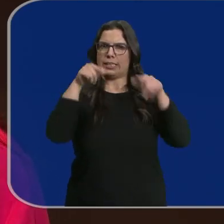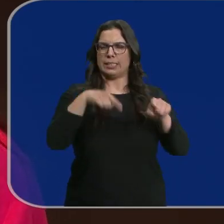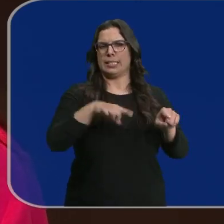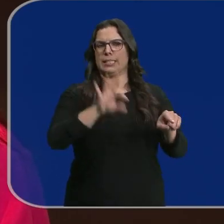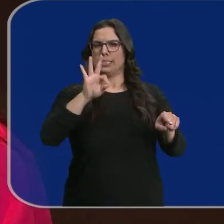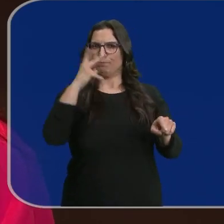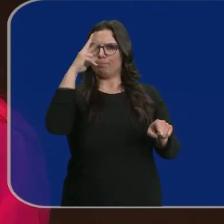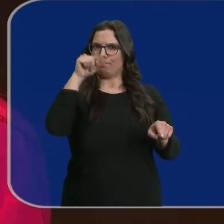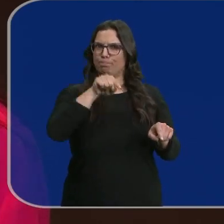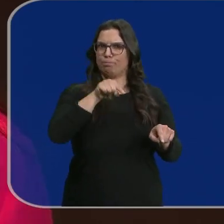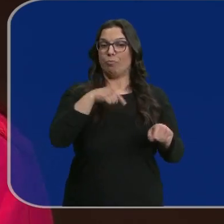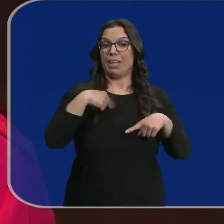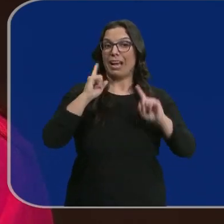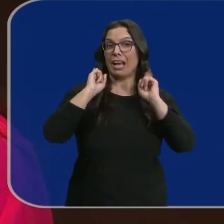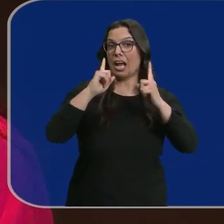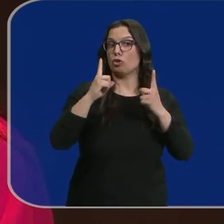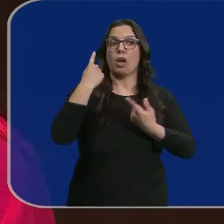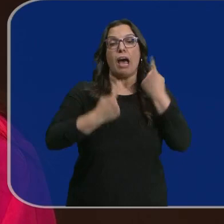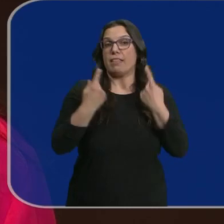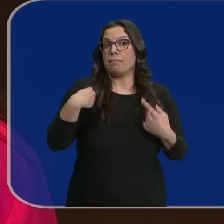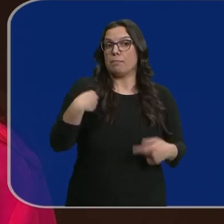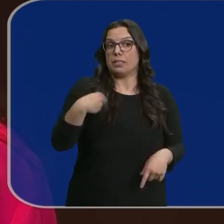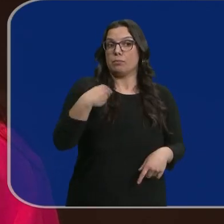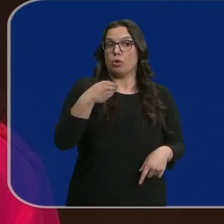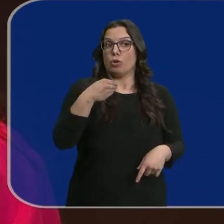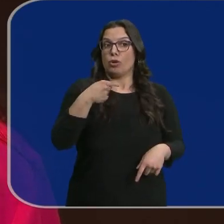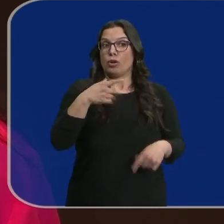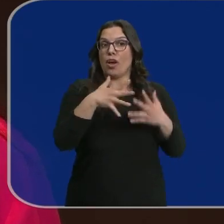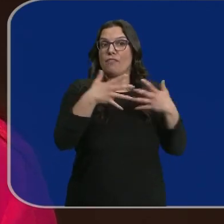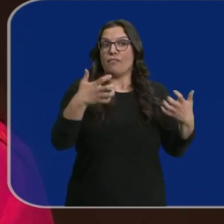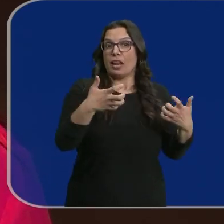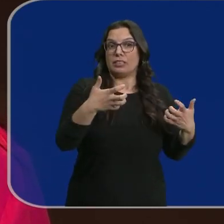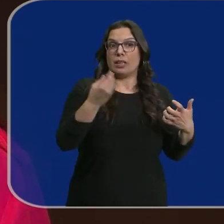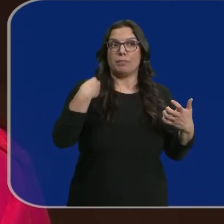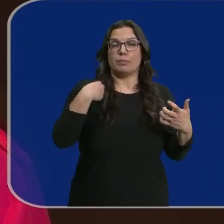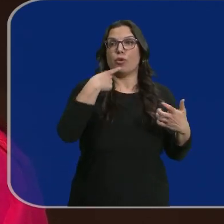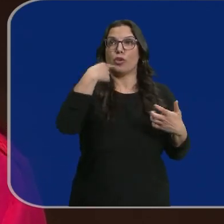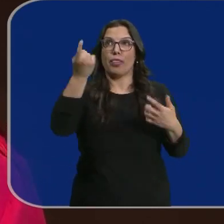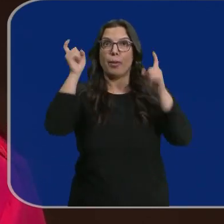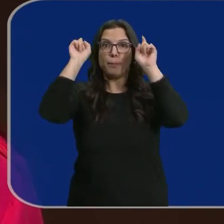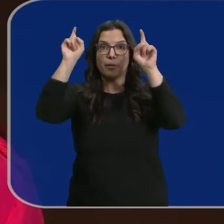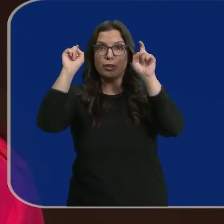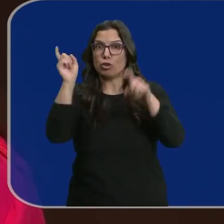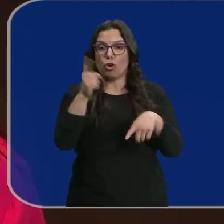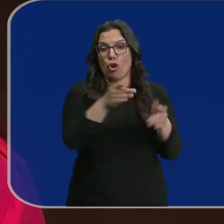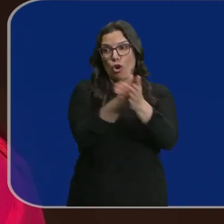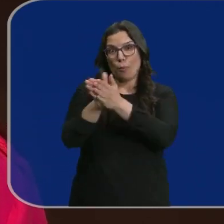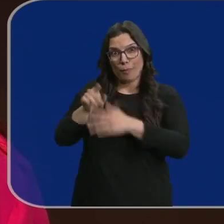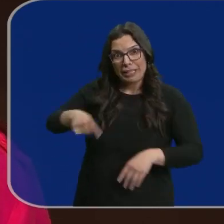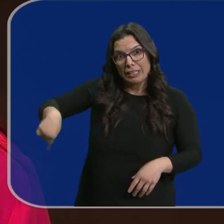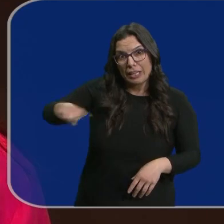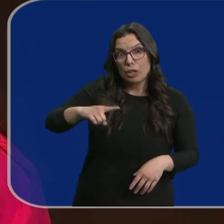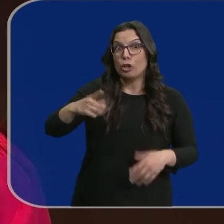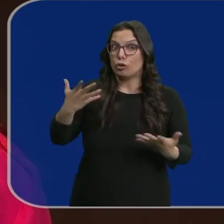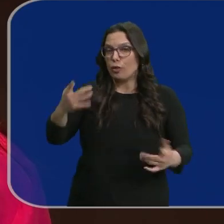hay casos en los que el propio menor, ese comentario a veces no se lo hace al educador o al profesor, se lo hace a sus compañeros, por